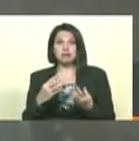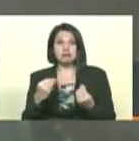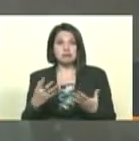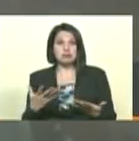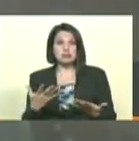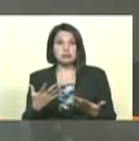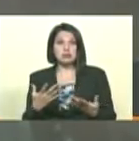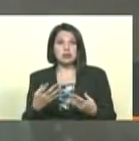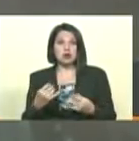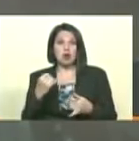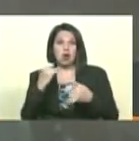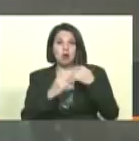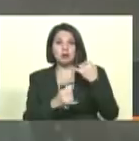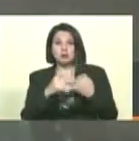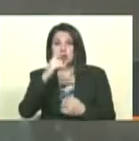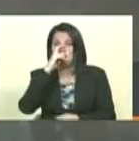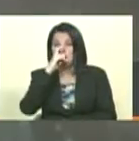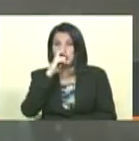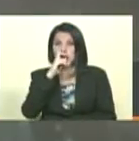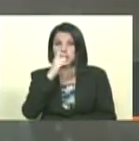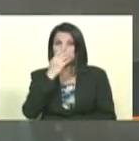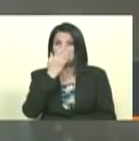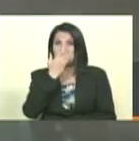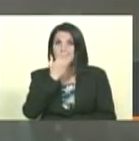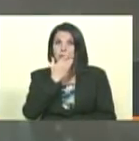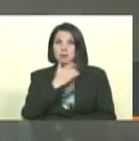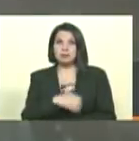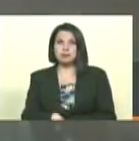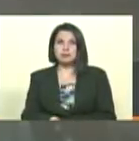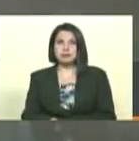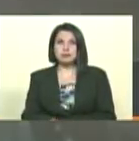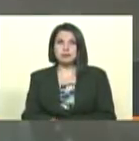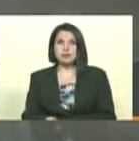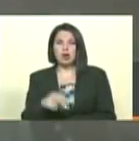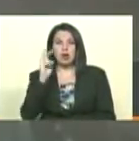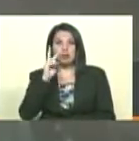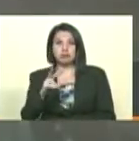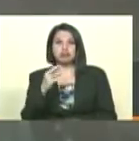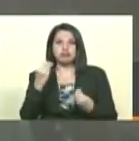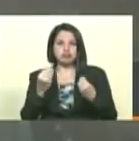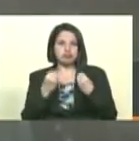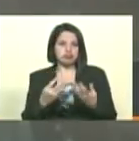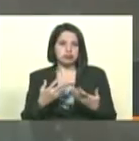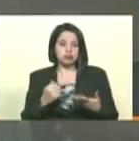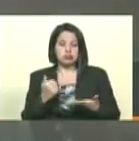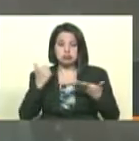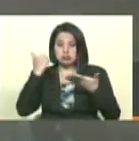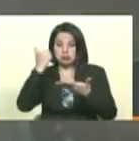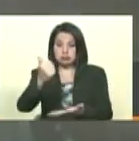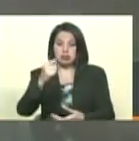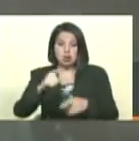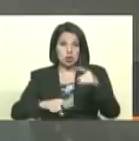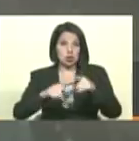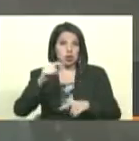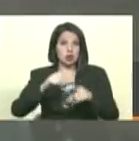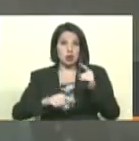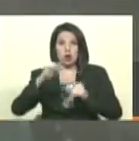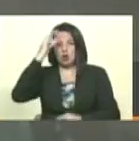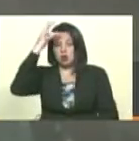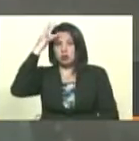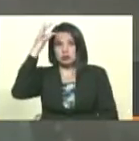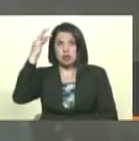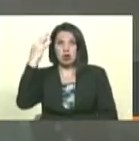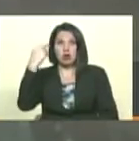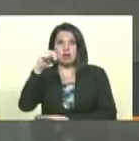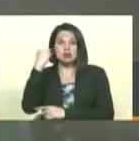lo largo de los últimos años y de todos estos años. Son garantías que da el proceso, el Consejo Nacional Electoral